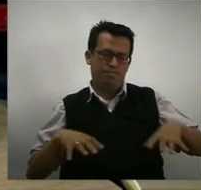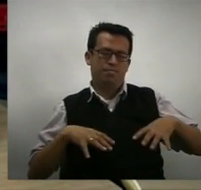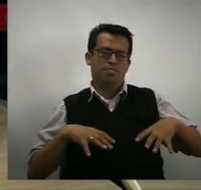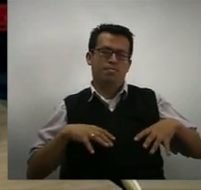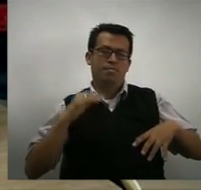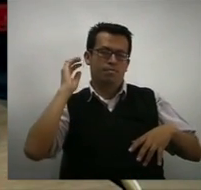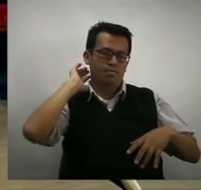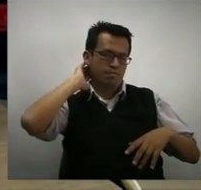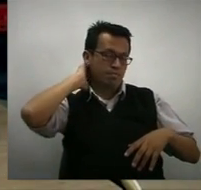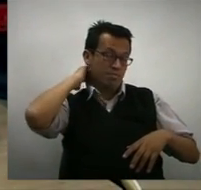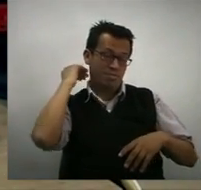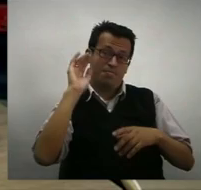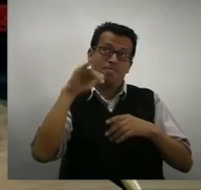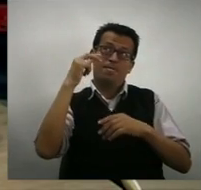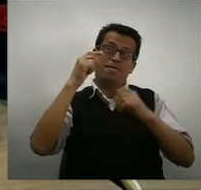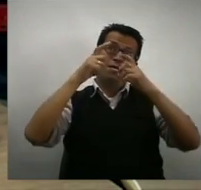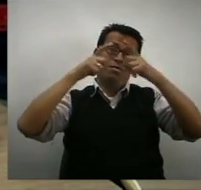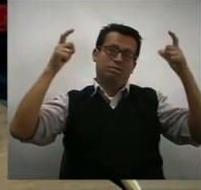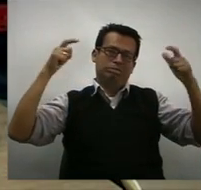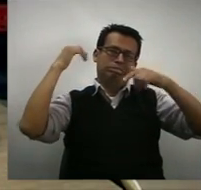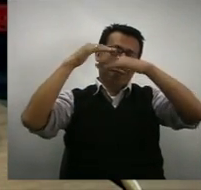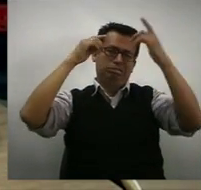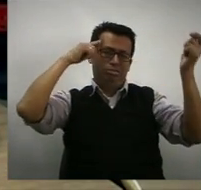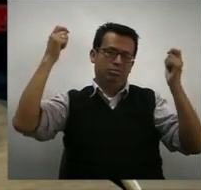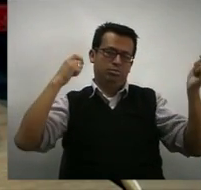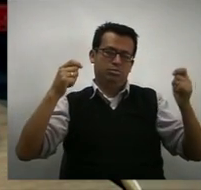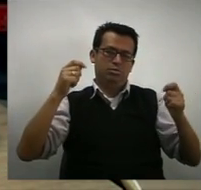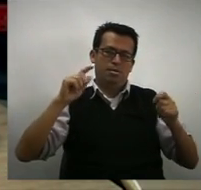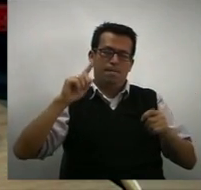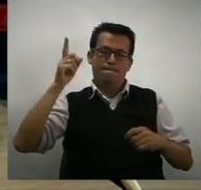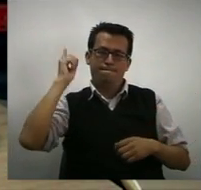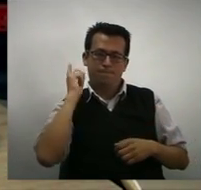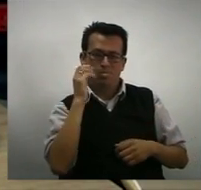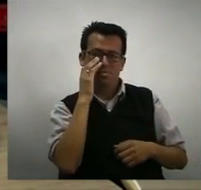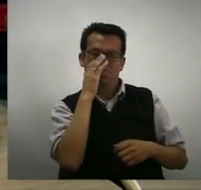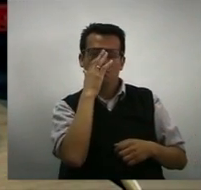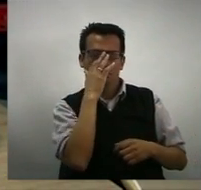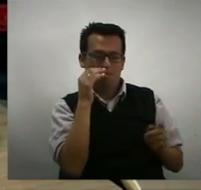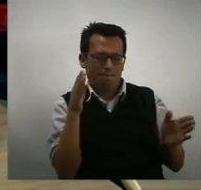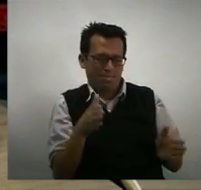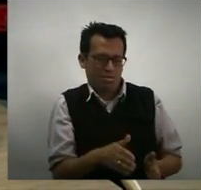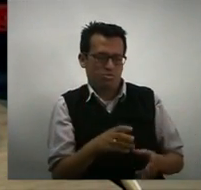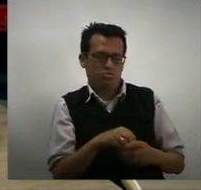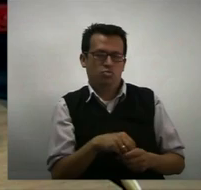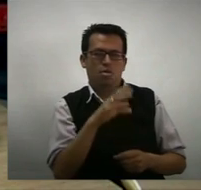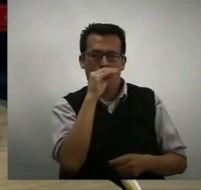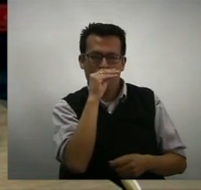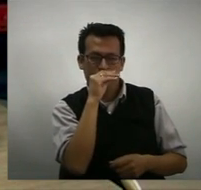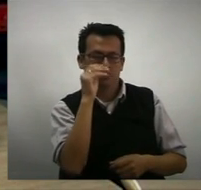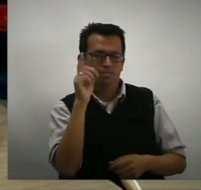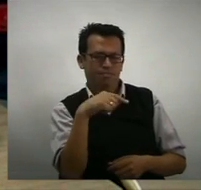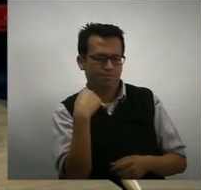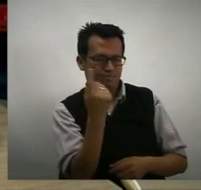cuya organización geométrica va desde las grandes estrategias geopolíticas hasta las pequeñas tácticas de hábitat. Toda una historia